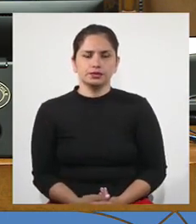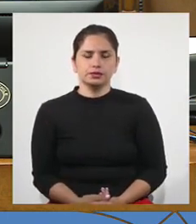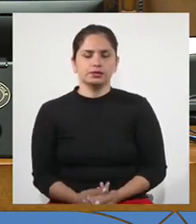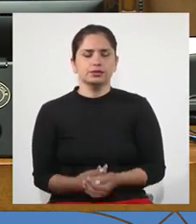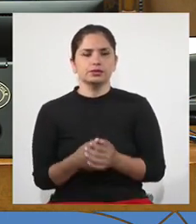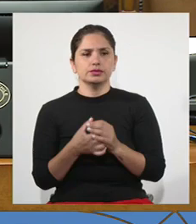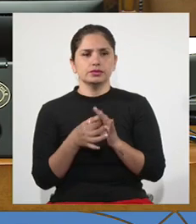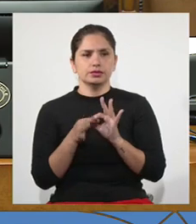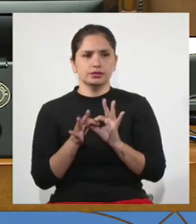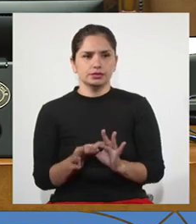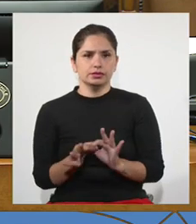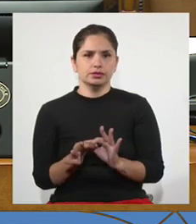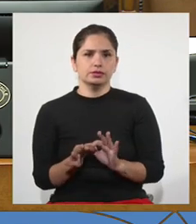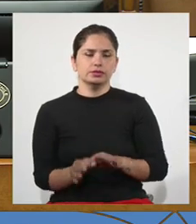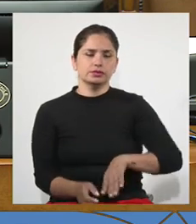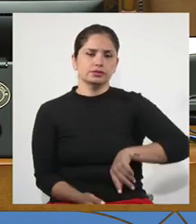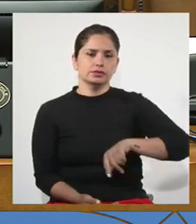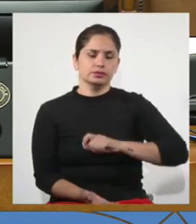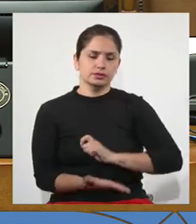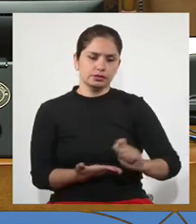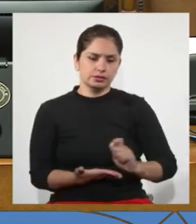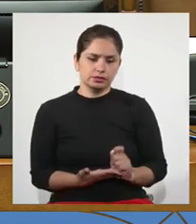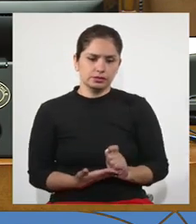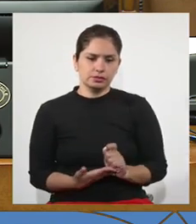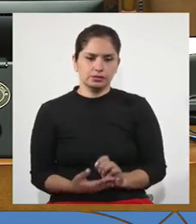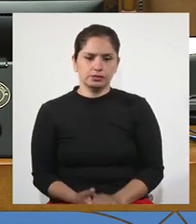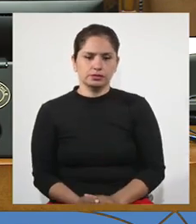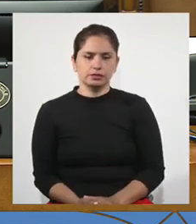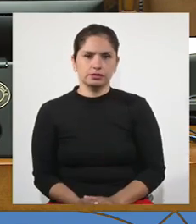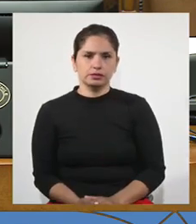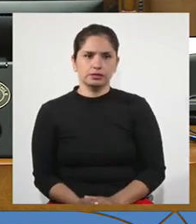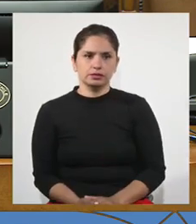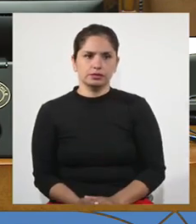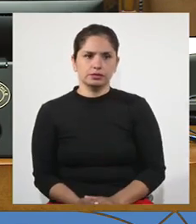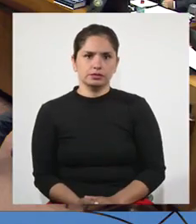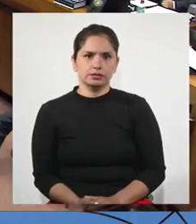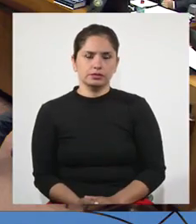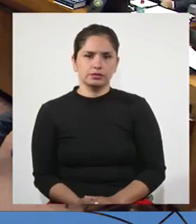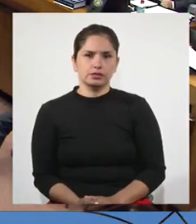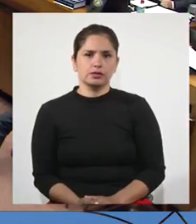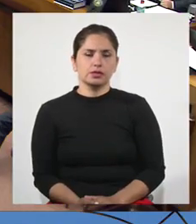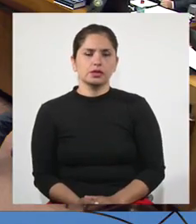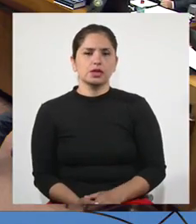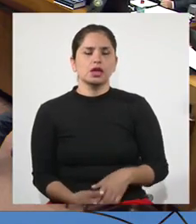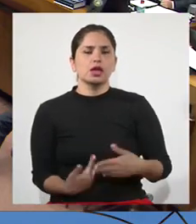Gracias, secretario. Senadora Proboste.